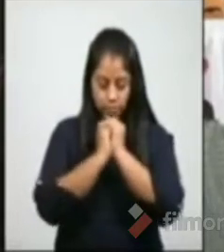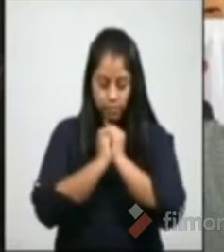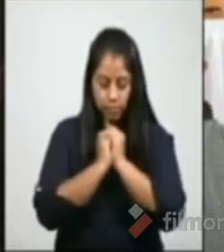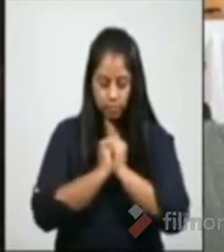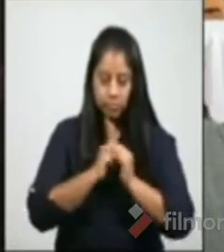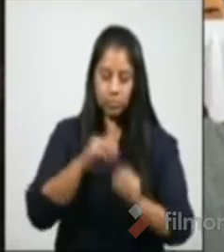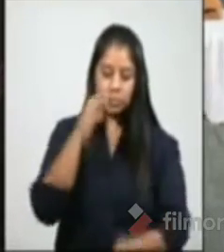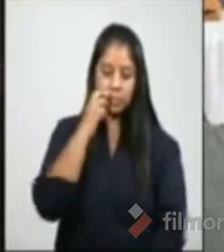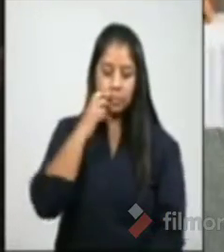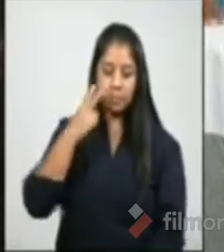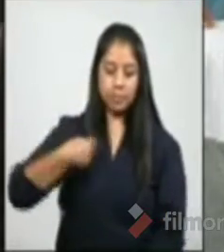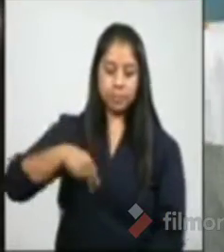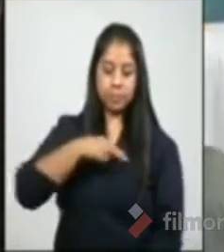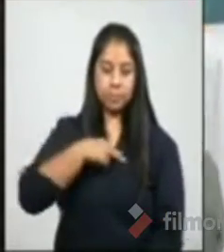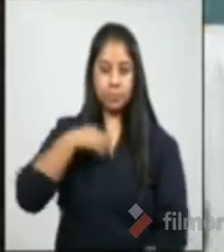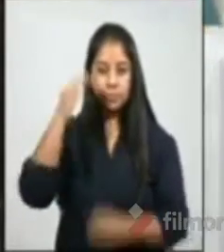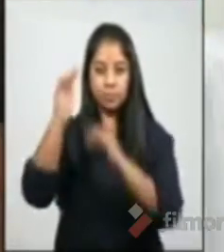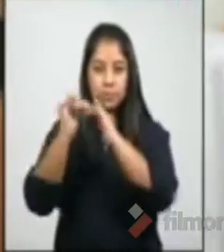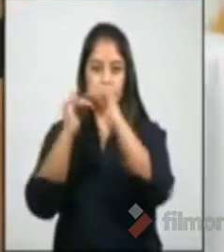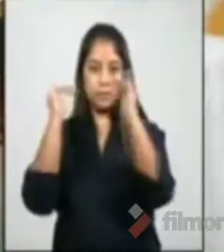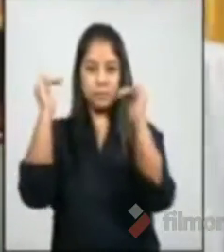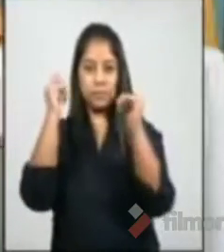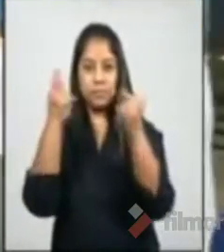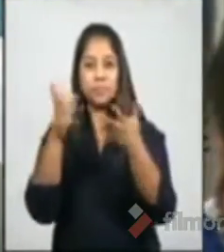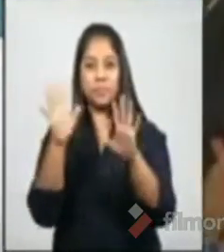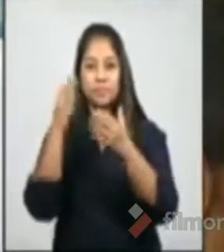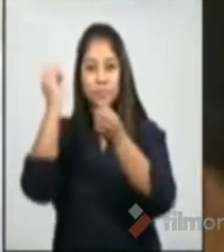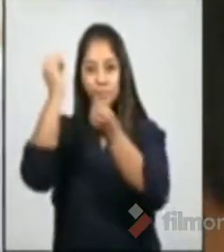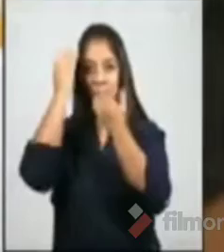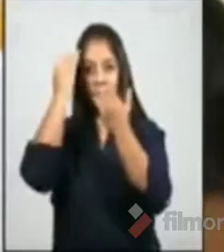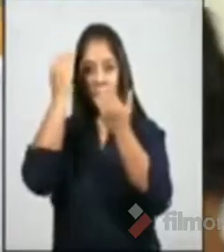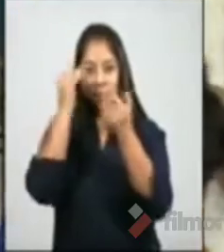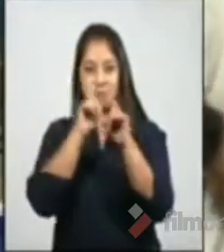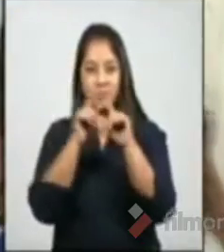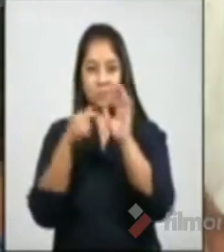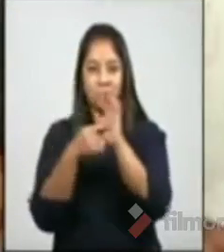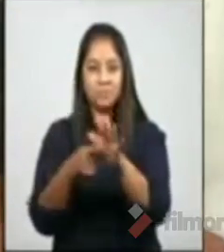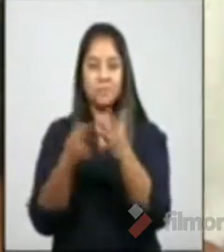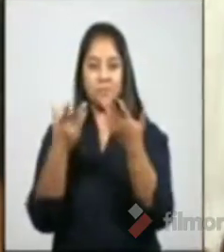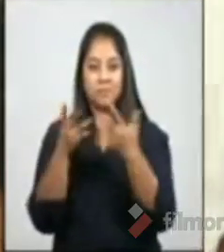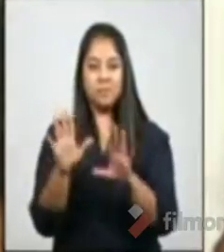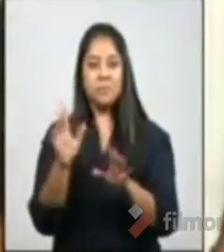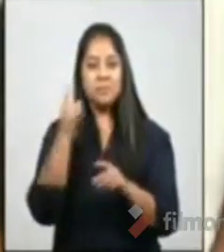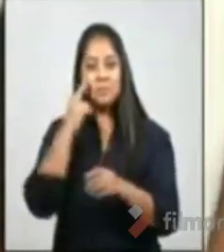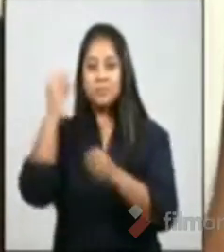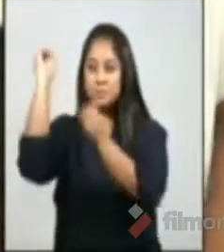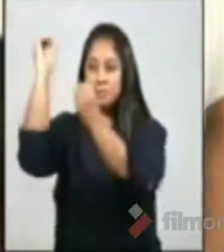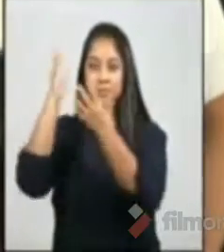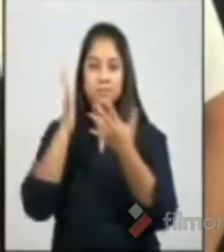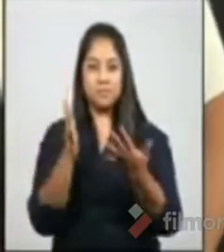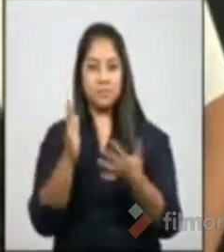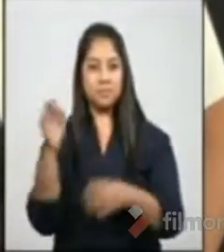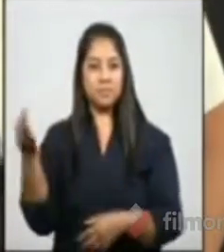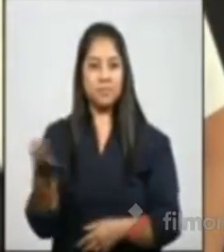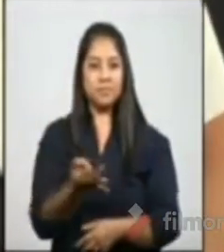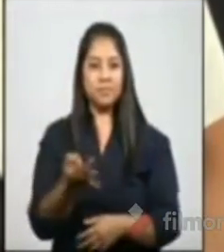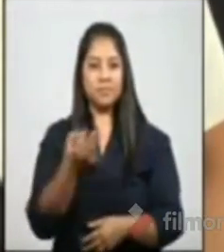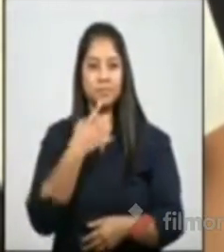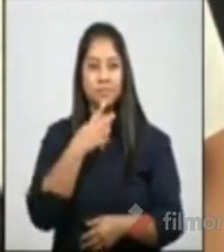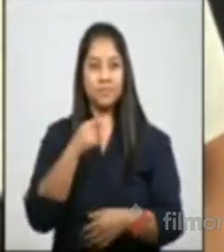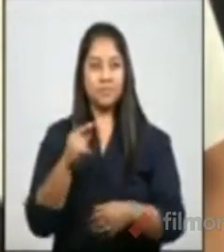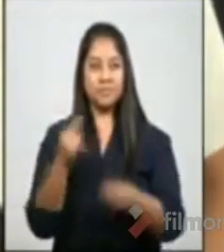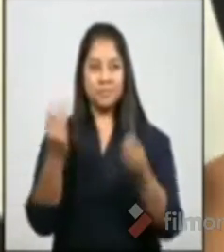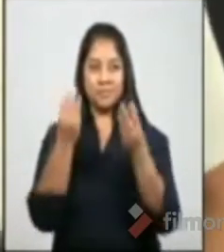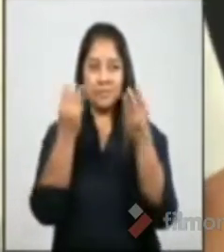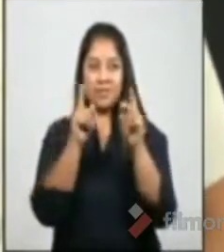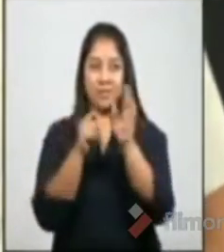Padre nuestro que estás en los cielos, te damos gracias por tus benditas y magníficas misericordias de este